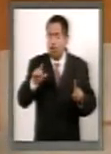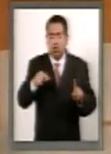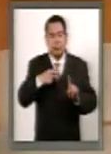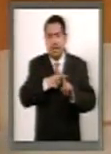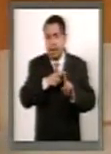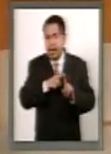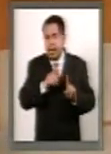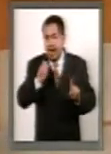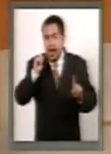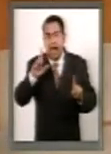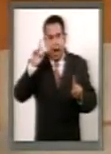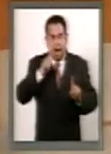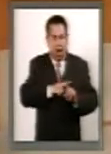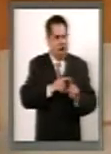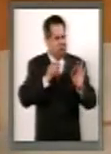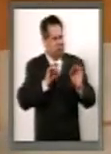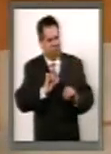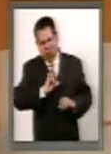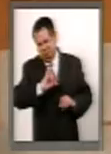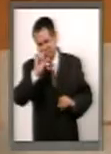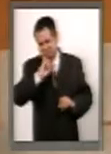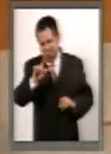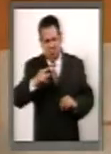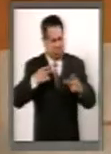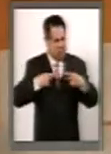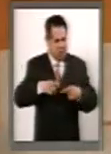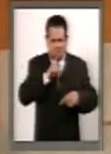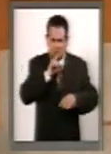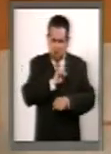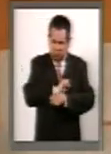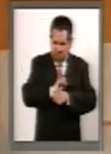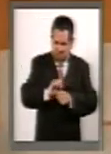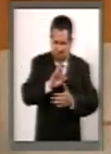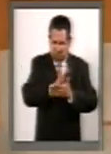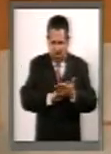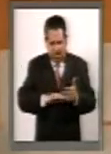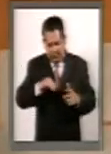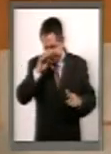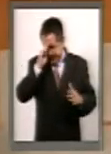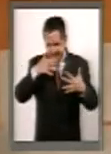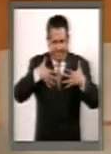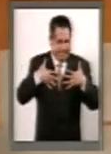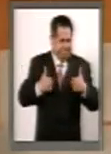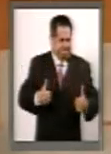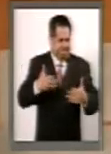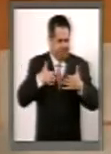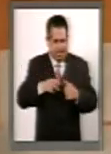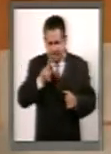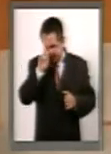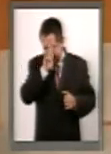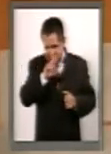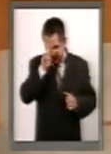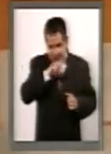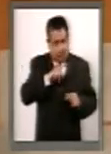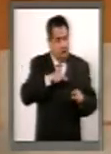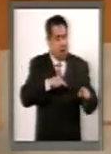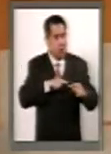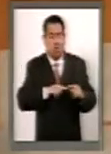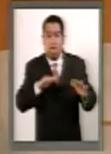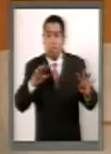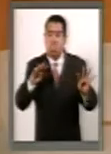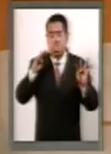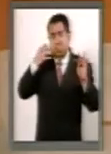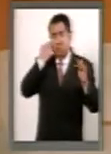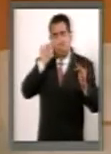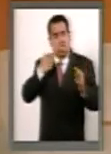perteneciente a esa estirpe de hombres sencillos, de sentido común, que no se envanecieron frente a su